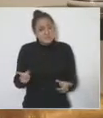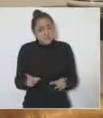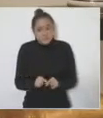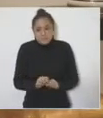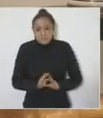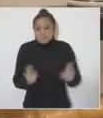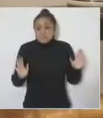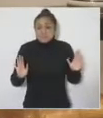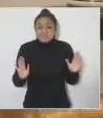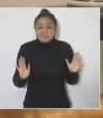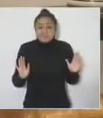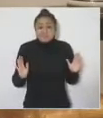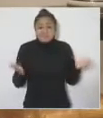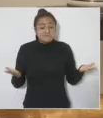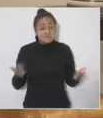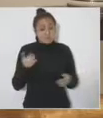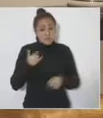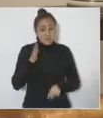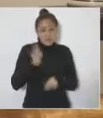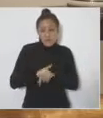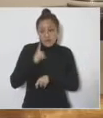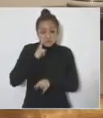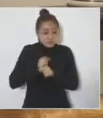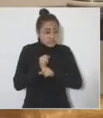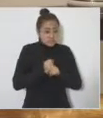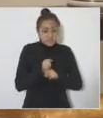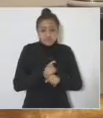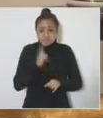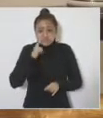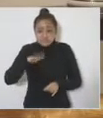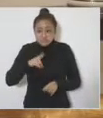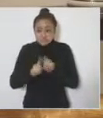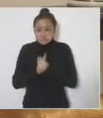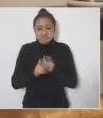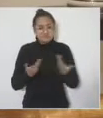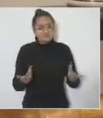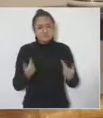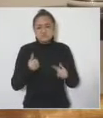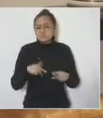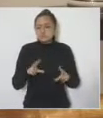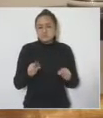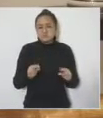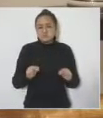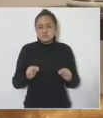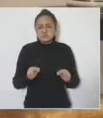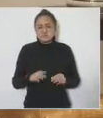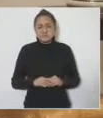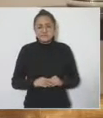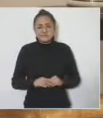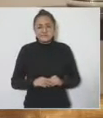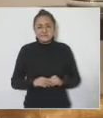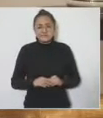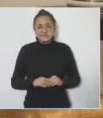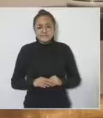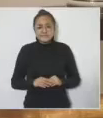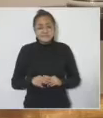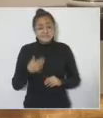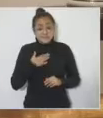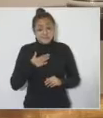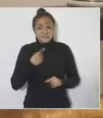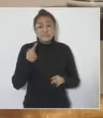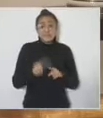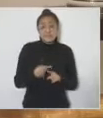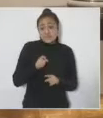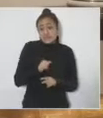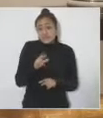hasta ahí me quedo porque no soy perito en esa materia no soy perito sí no seré